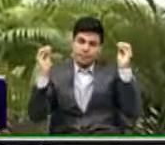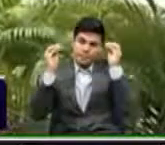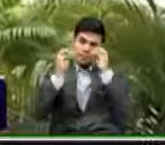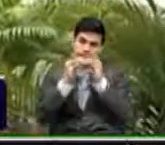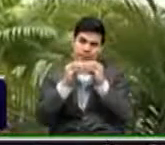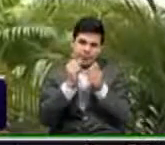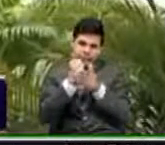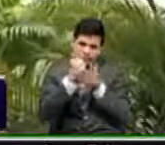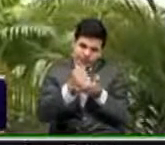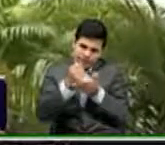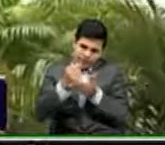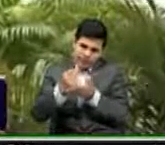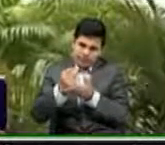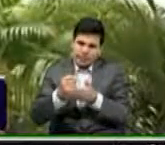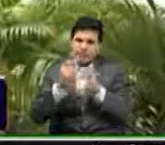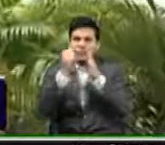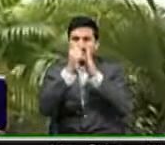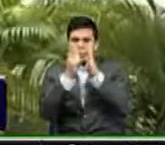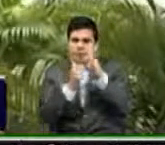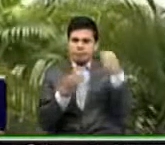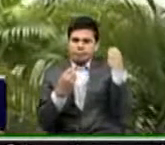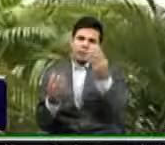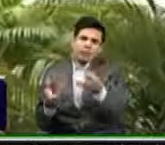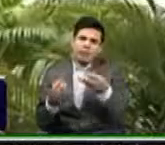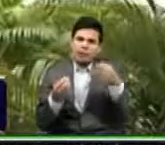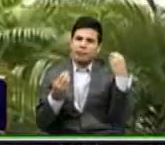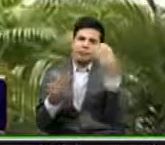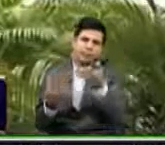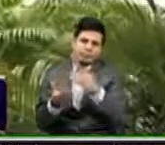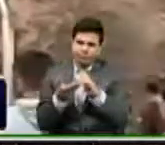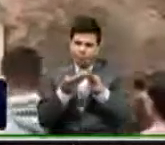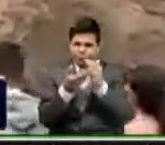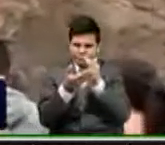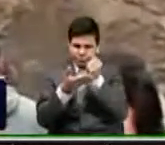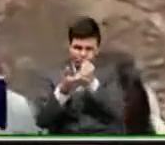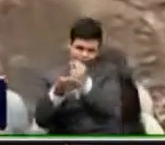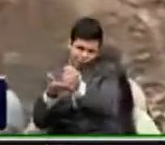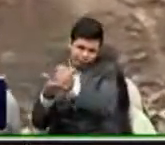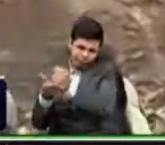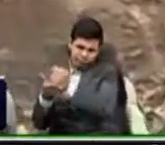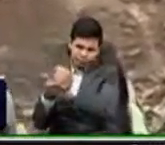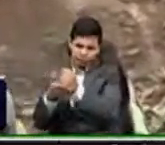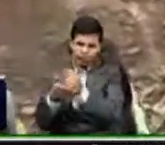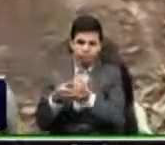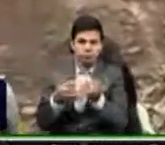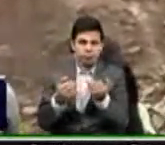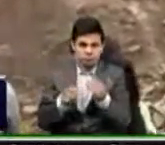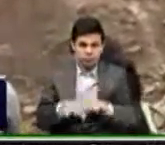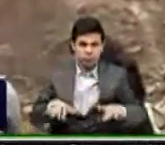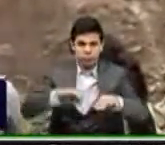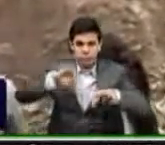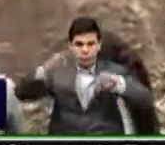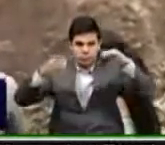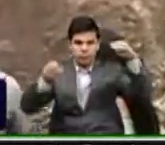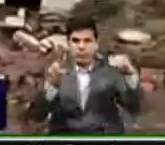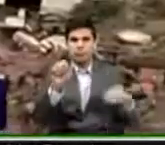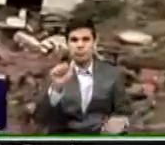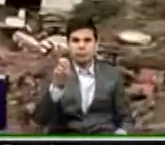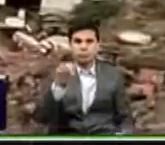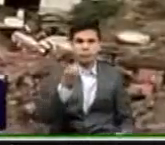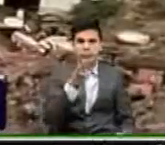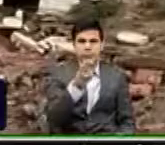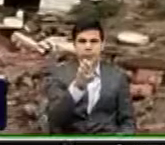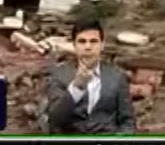entregando periódicamente las montañas que rodean a san bernardo de batas siguen resumiendo agua y ese es el